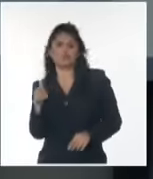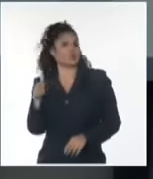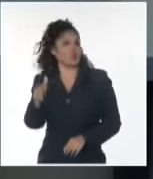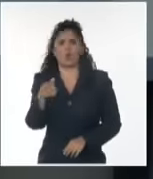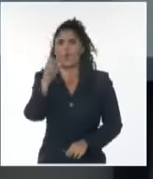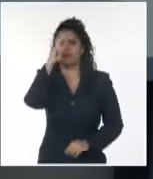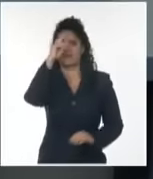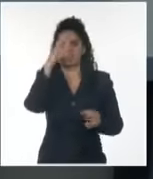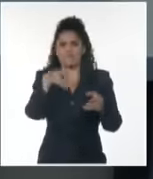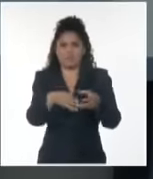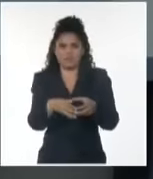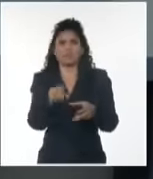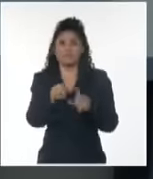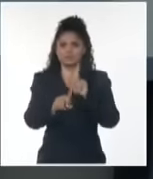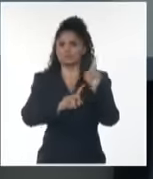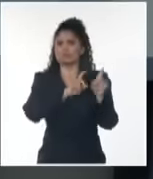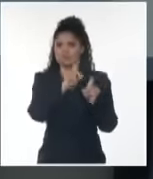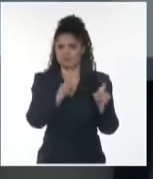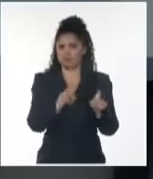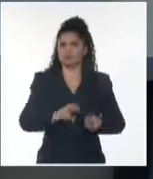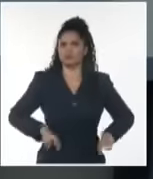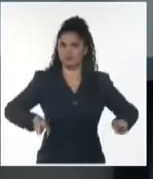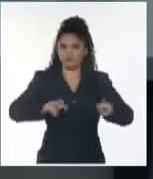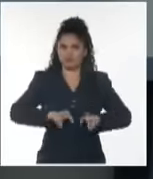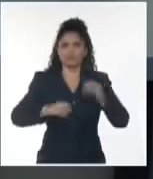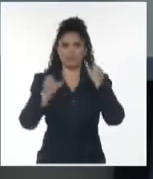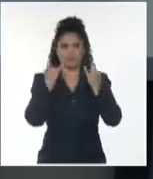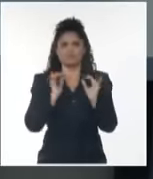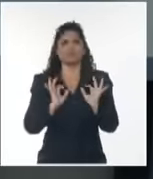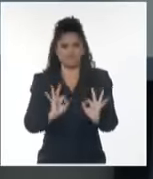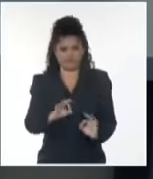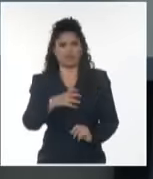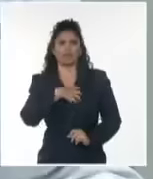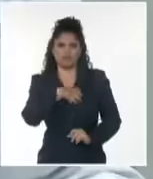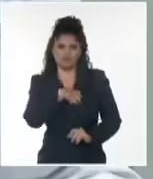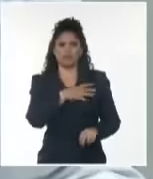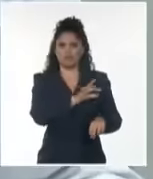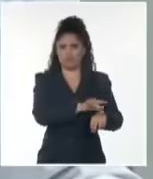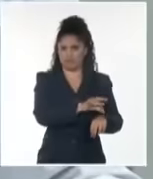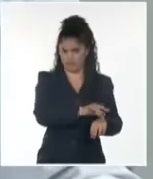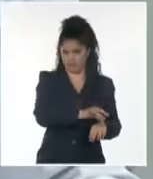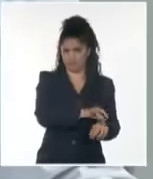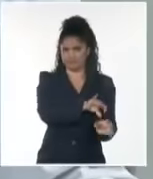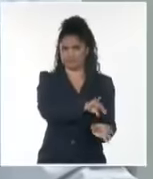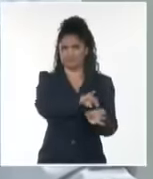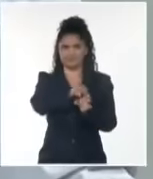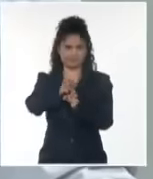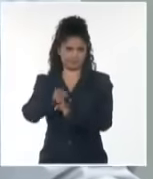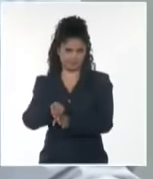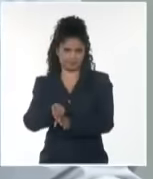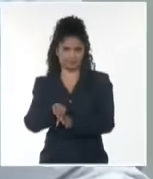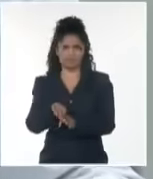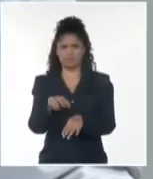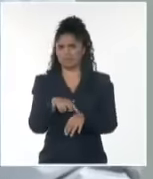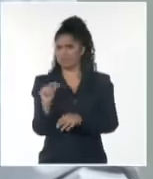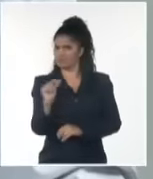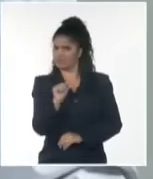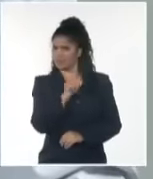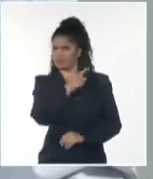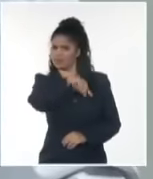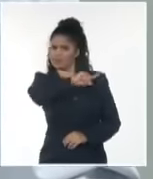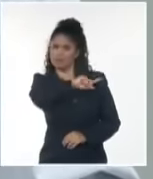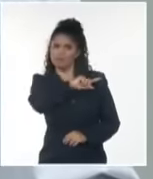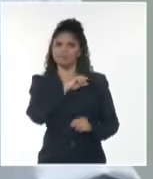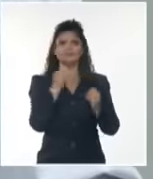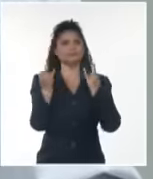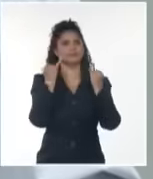al médico y para poder identificar si realmente lo tienen. Ayer o en hace pocas horas se identificaron un